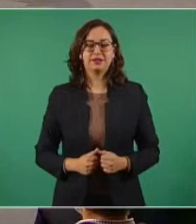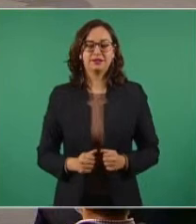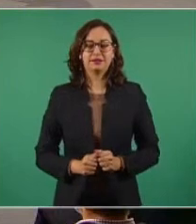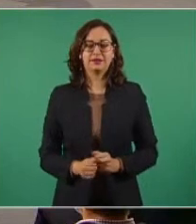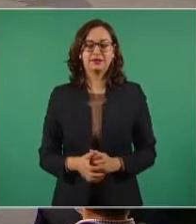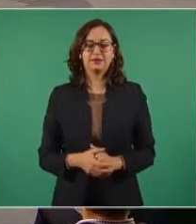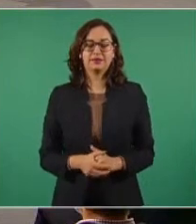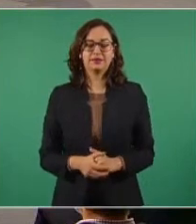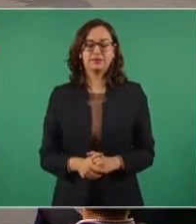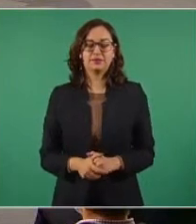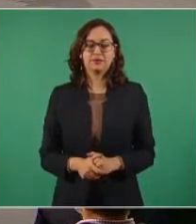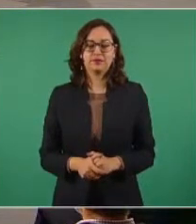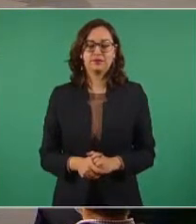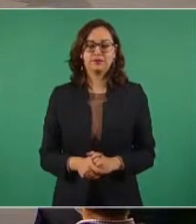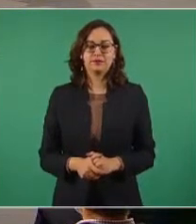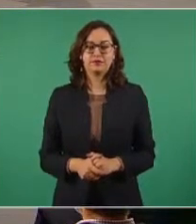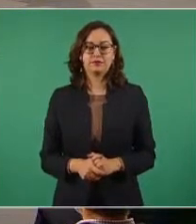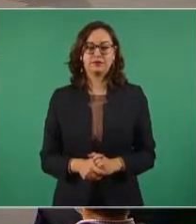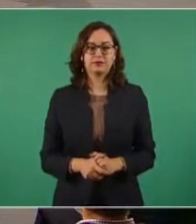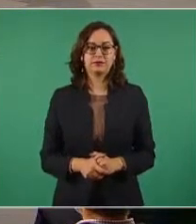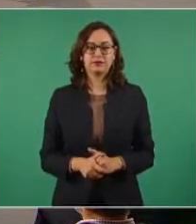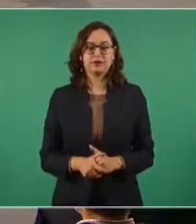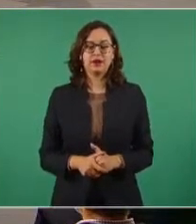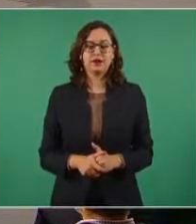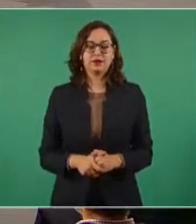de educación en este país